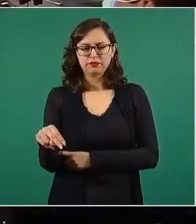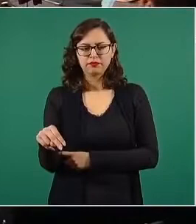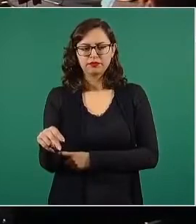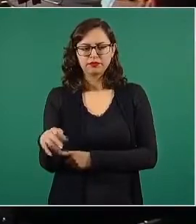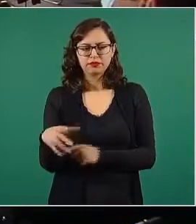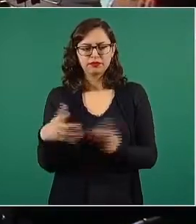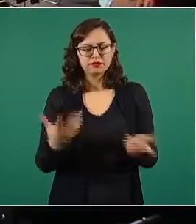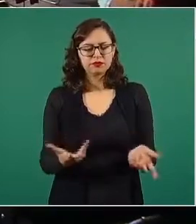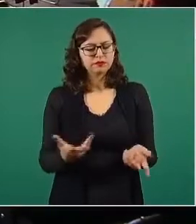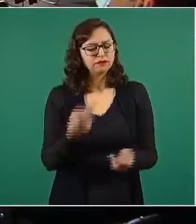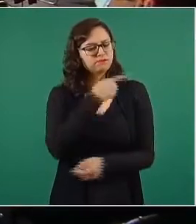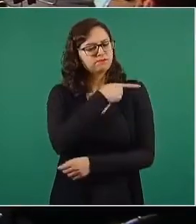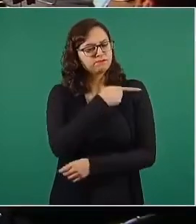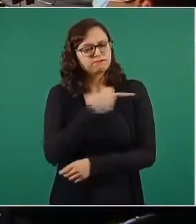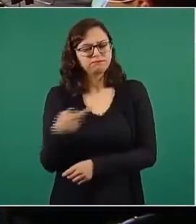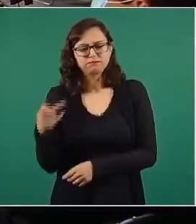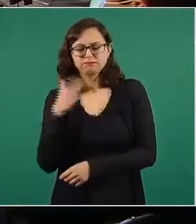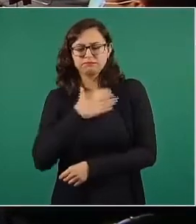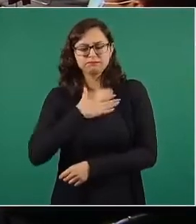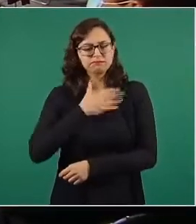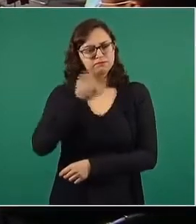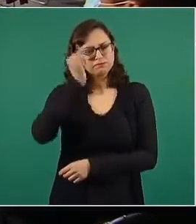pobrecito mi patrón.